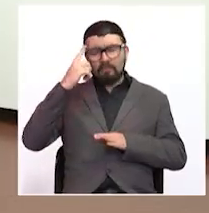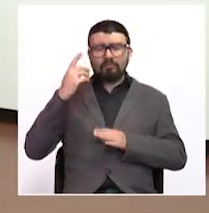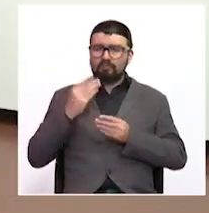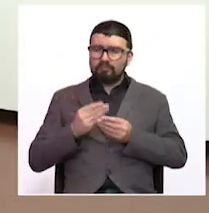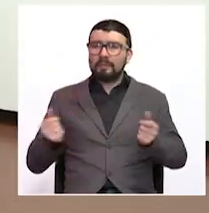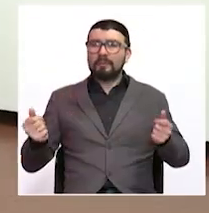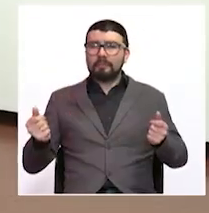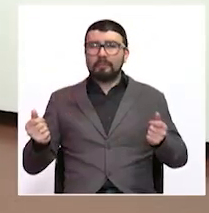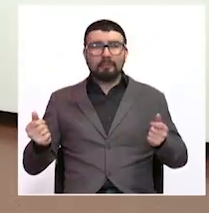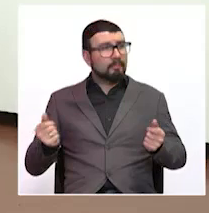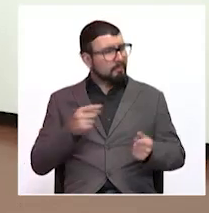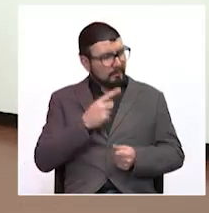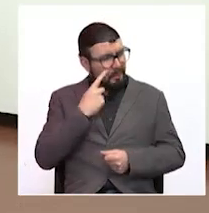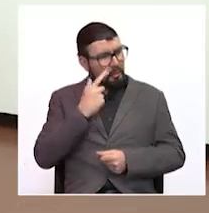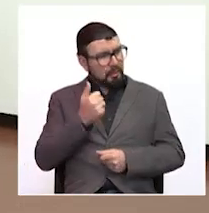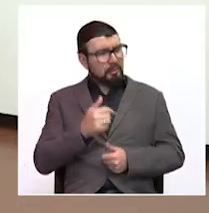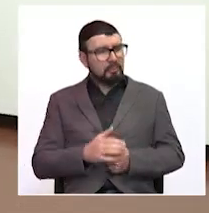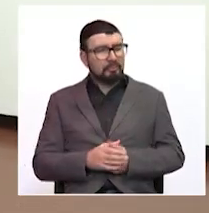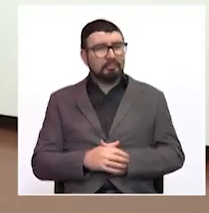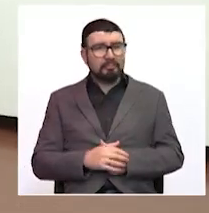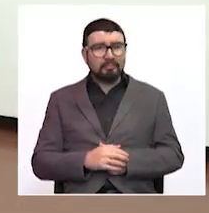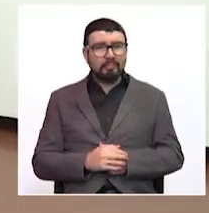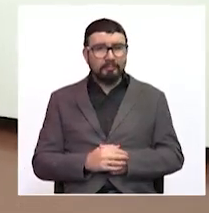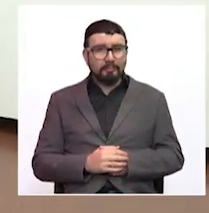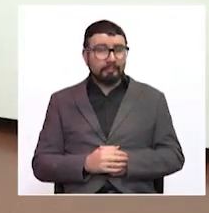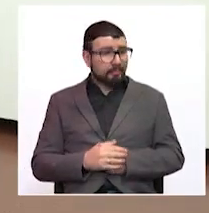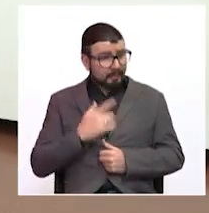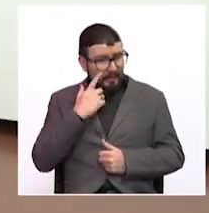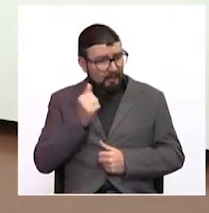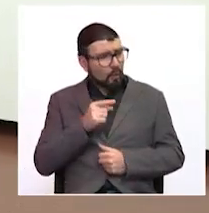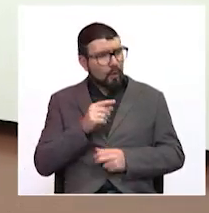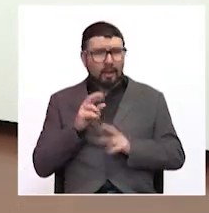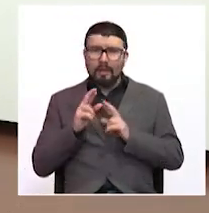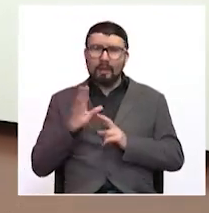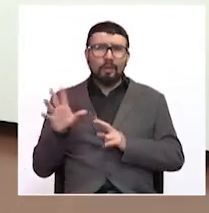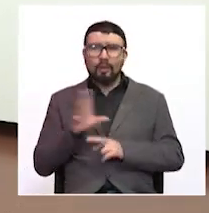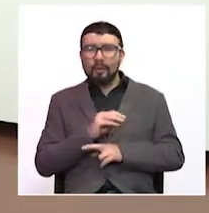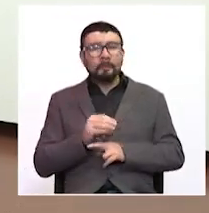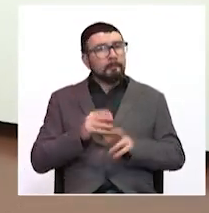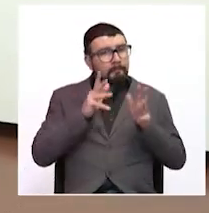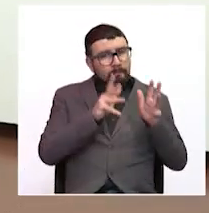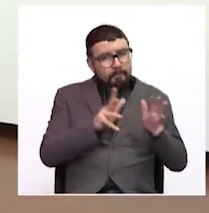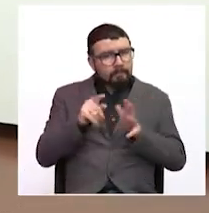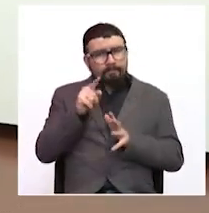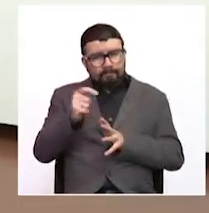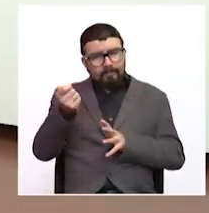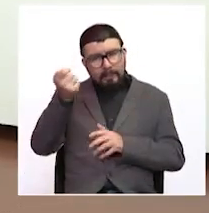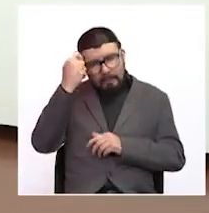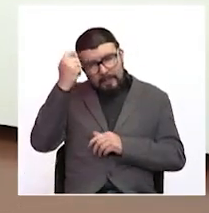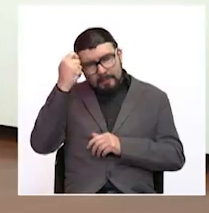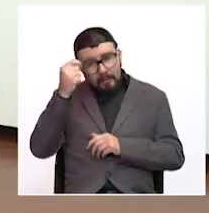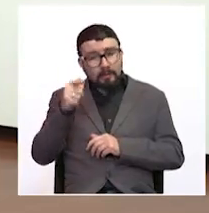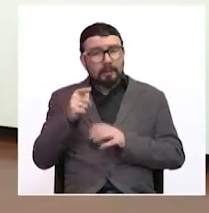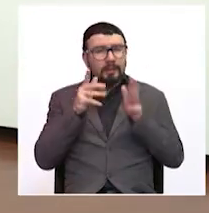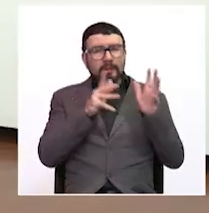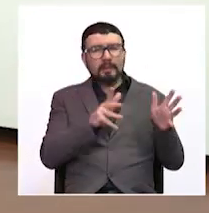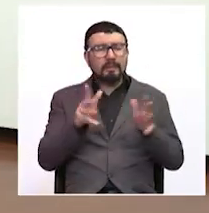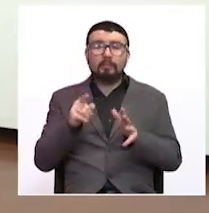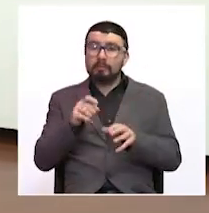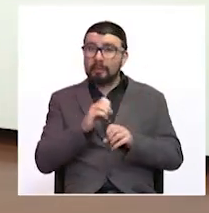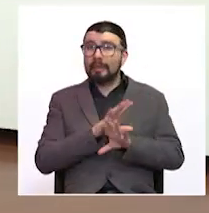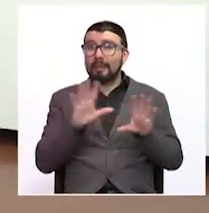qué chévere qué todos tuviéramos todas estas estos consejos claros en nuestra